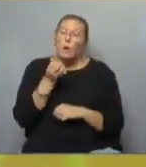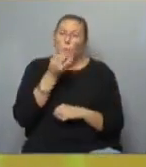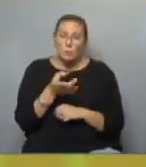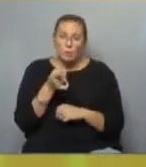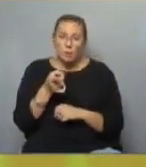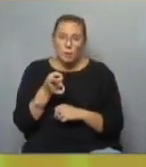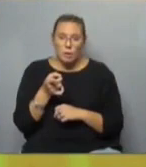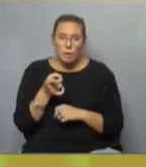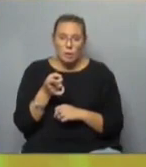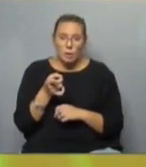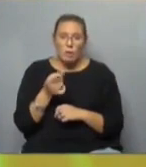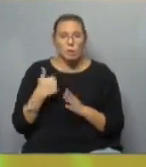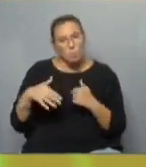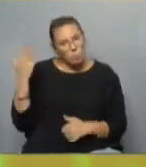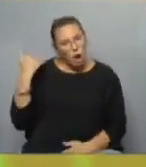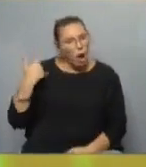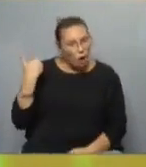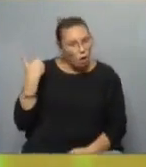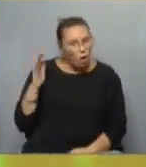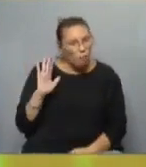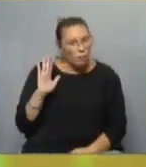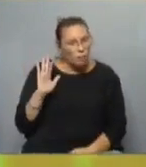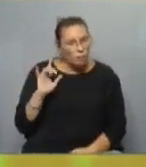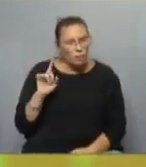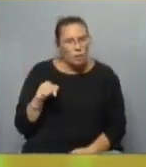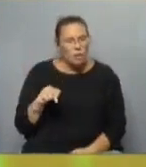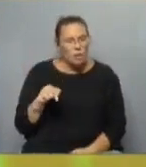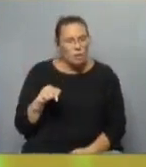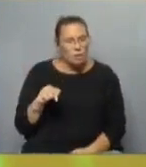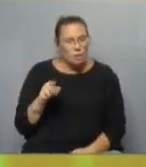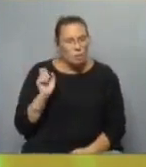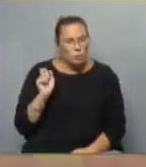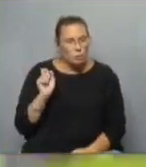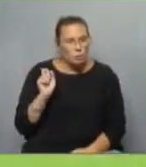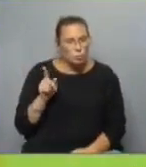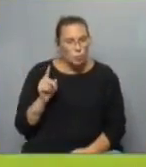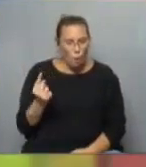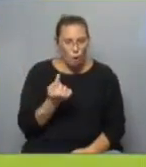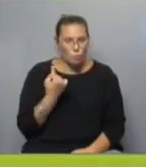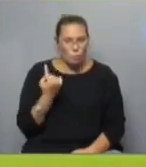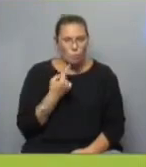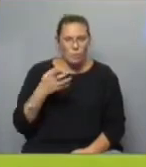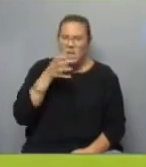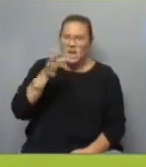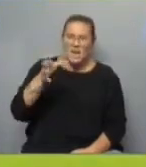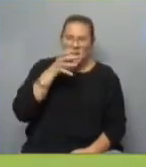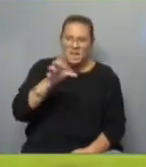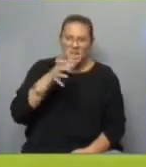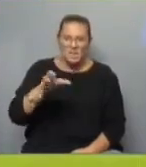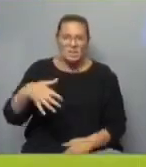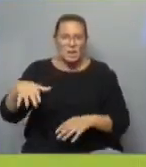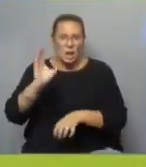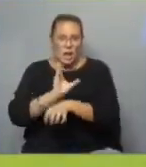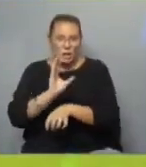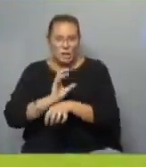Eso sí que se inculca de más joven, ¿eh? Ahí tenés que tener tu, tu autonomía, que no te griten en la clase, que